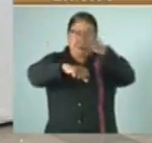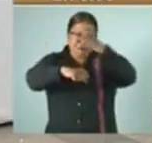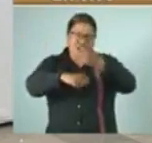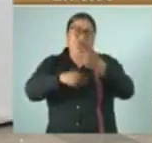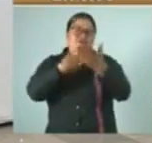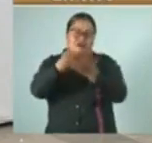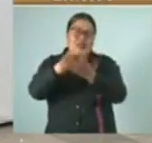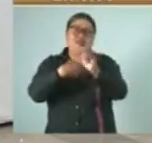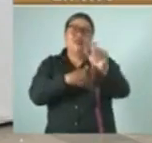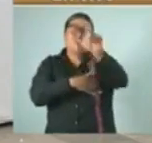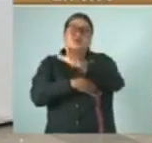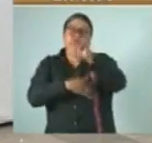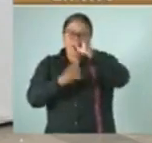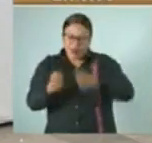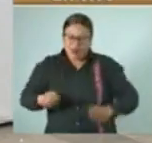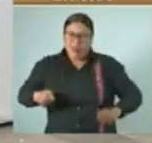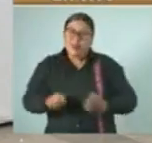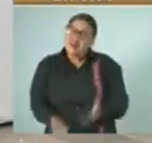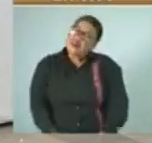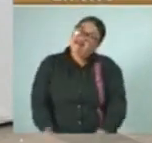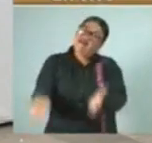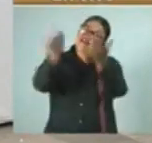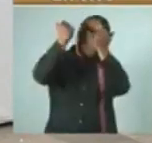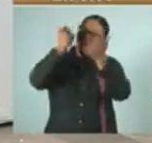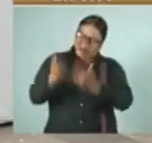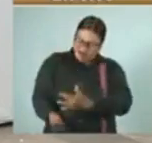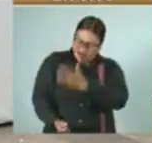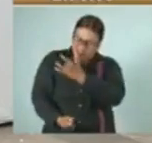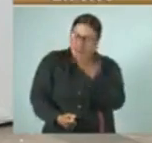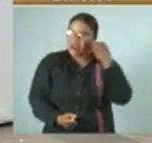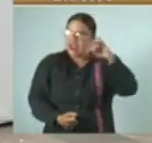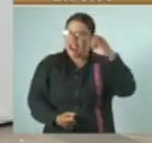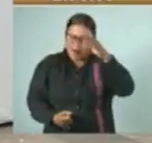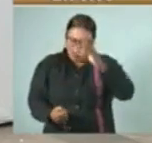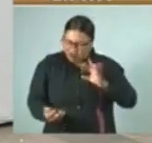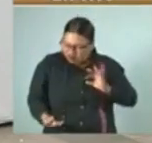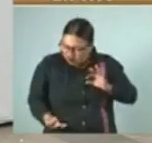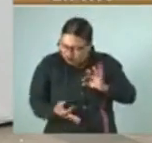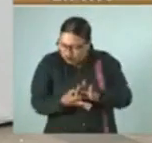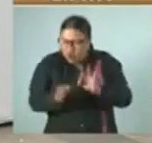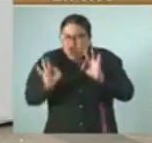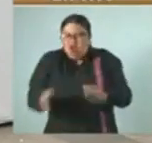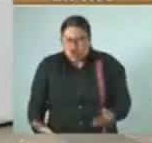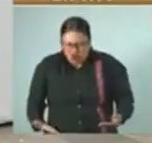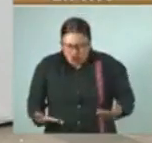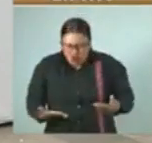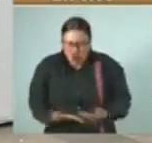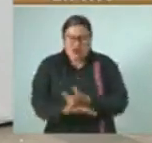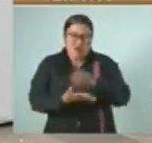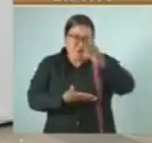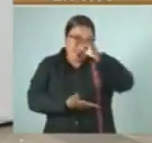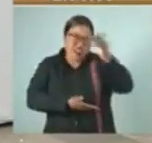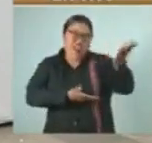Cerro. Los invitamos a sentir Oaxaca y conectar con nuestras raíces al compartir